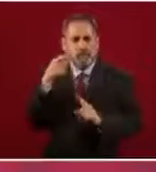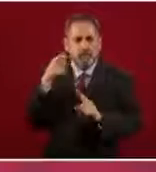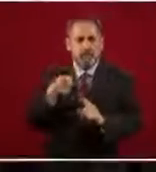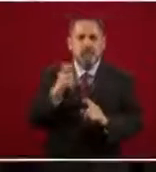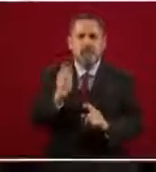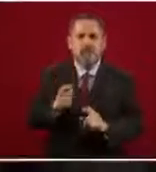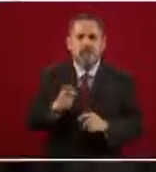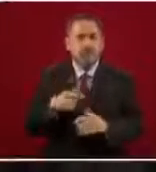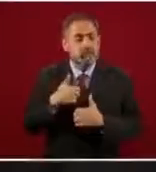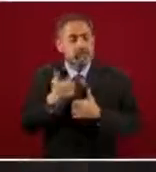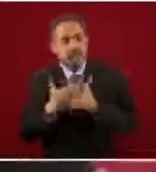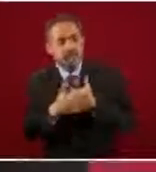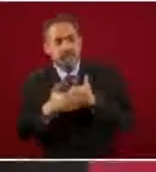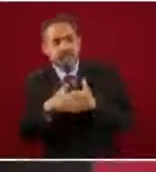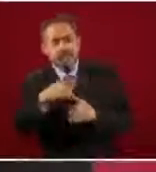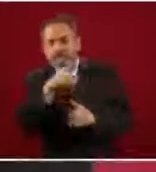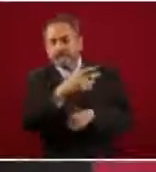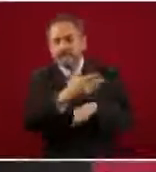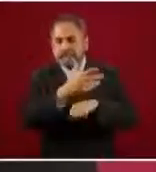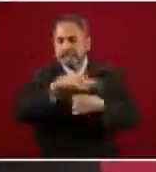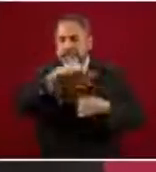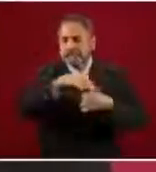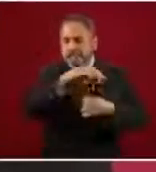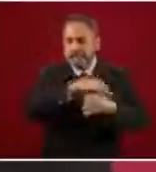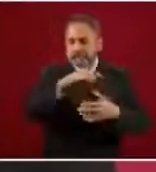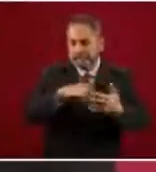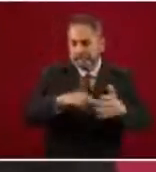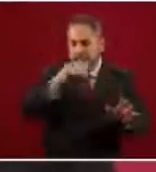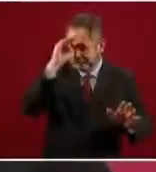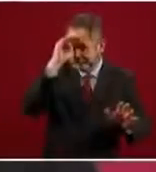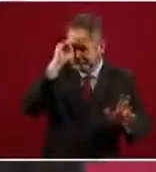que hay una elección en Estados Unidos.